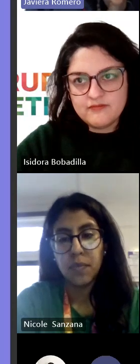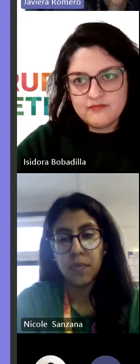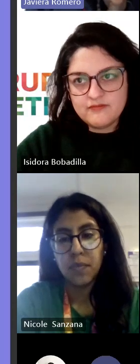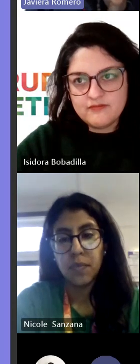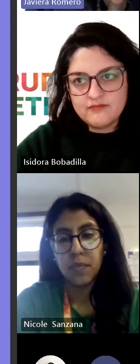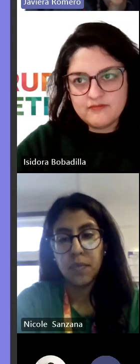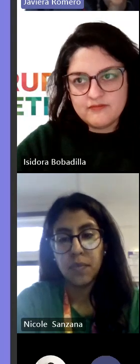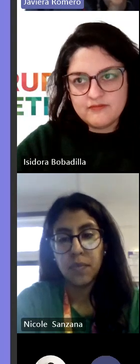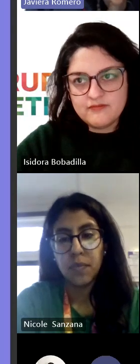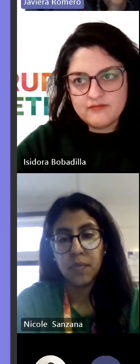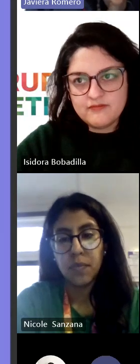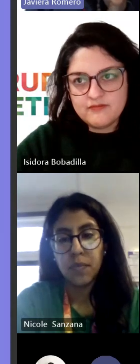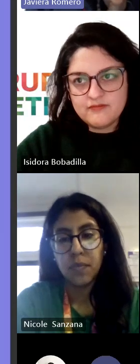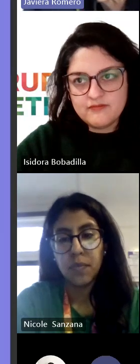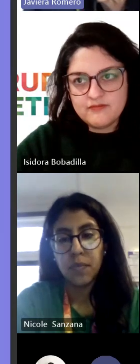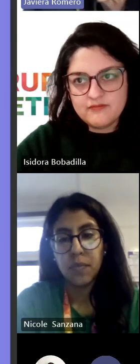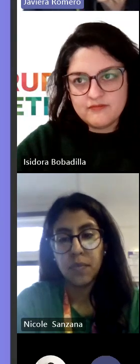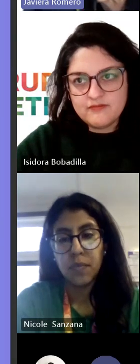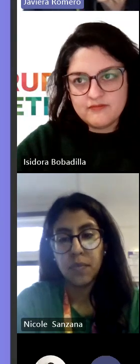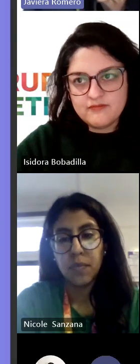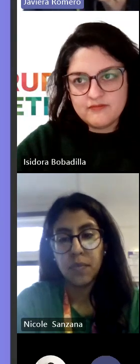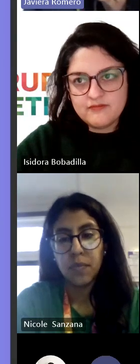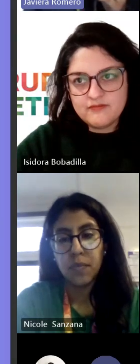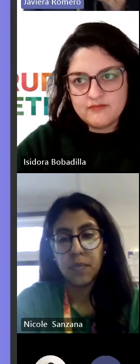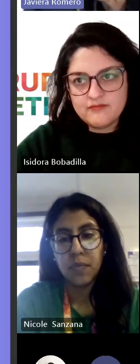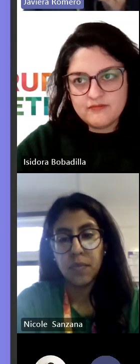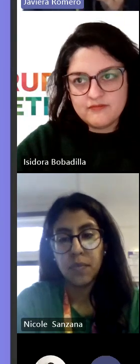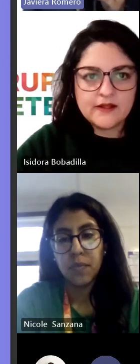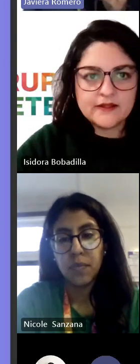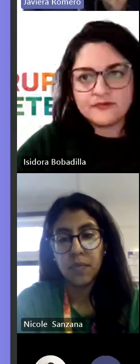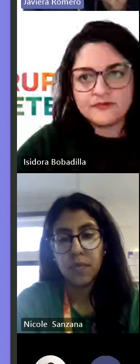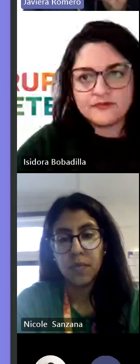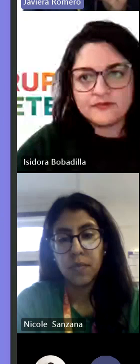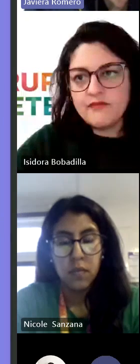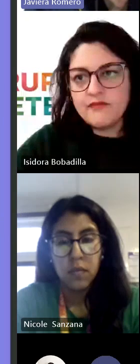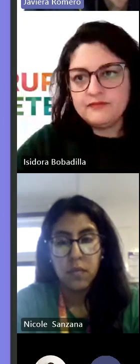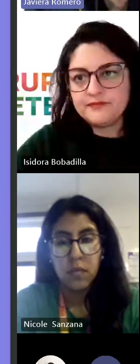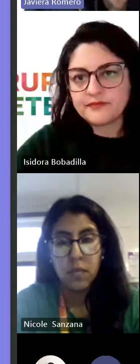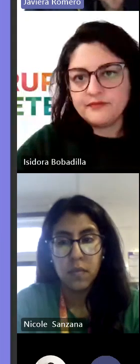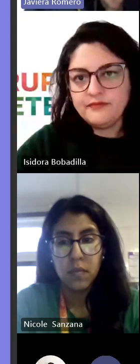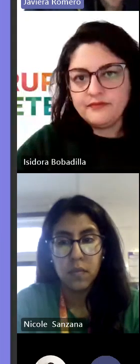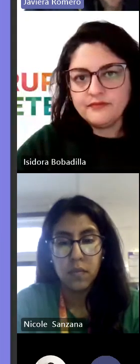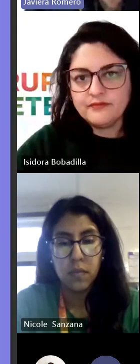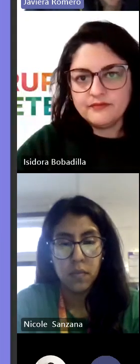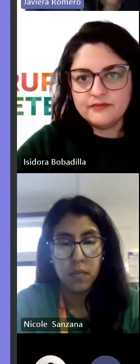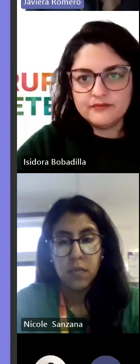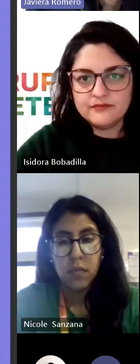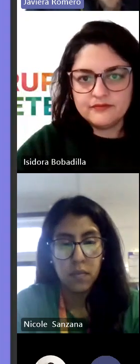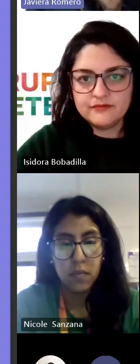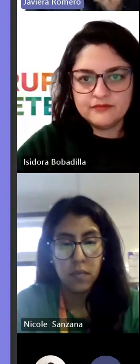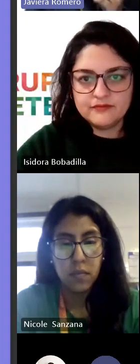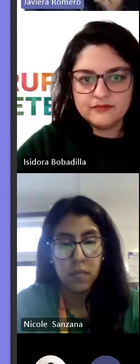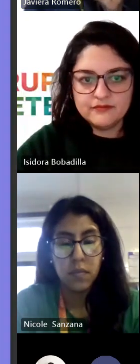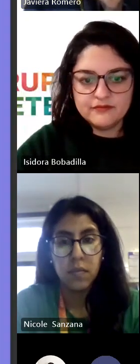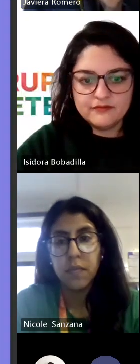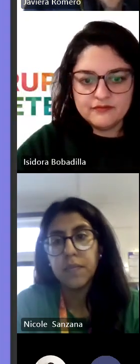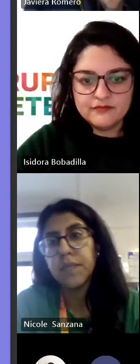incluso sobrevivientes de un suicidio y haber perdido un familiar, o un amigo, un estudiante, o un colega de